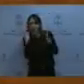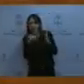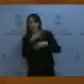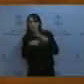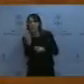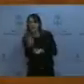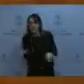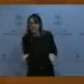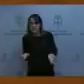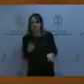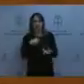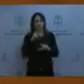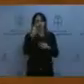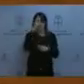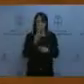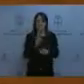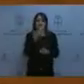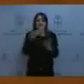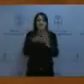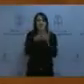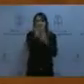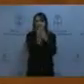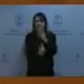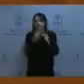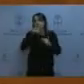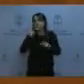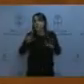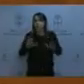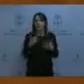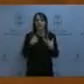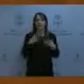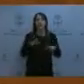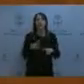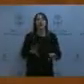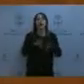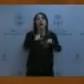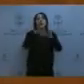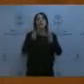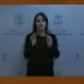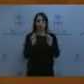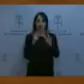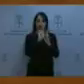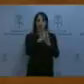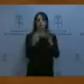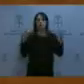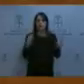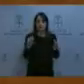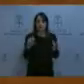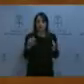rata o no, señoría, pero la conclusión que extraigo de la lectura de la ley y de estos dos artículos es que son